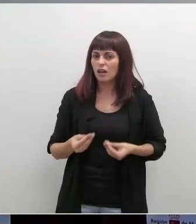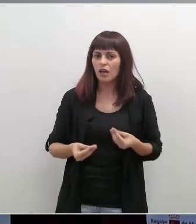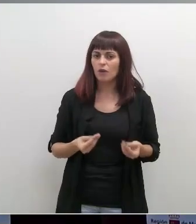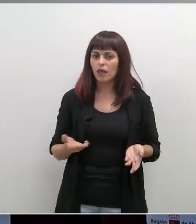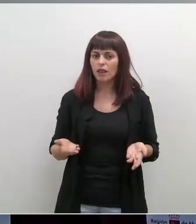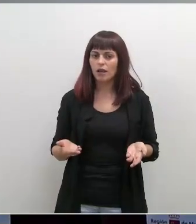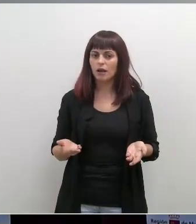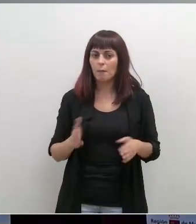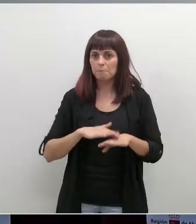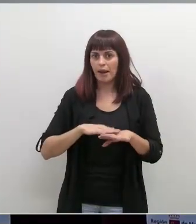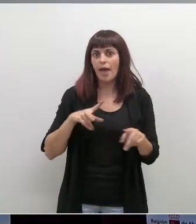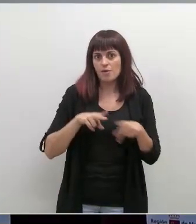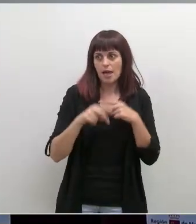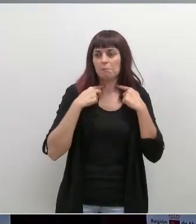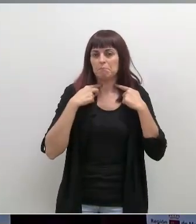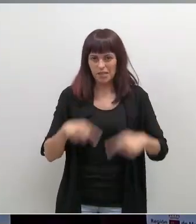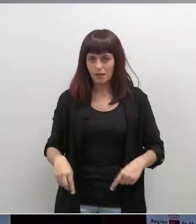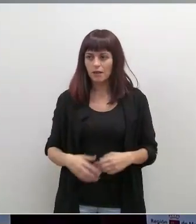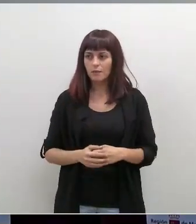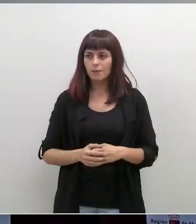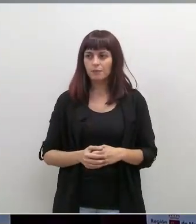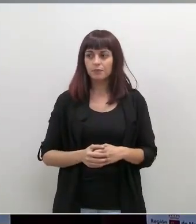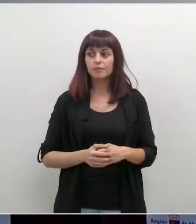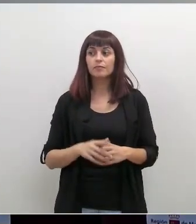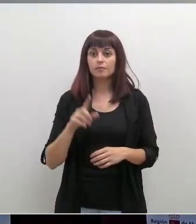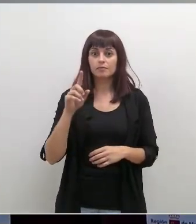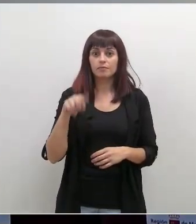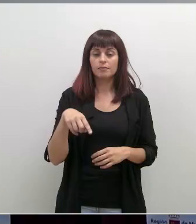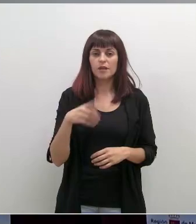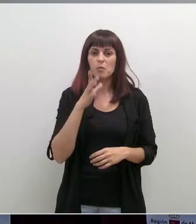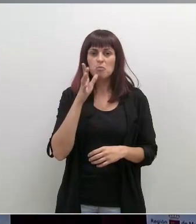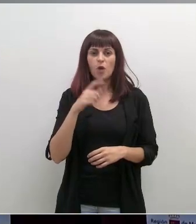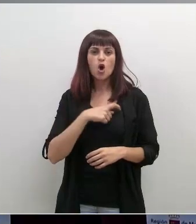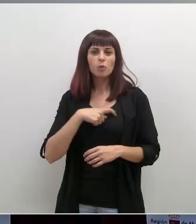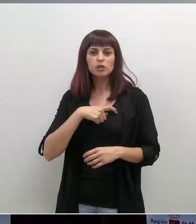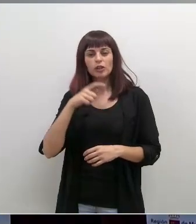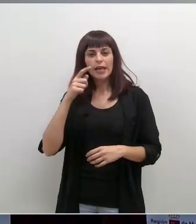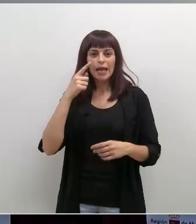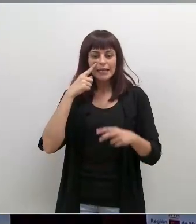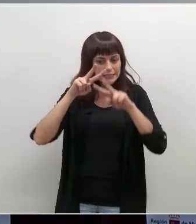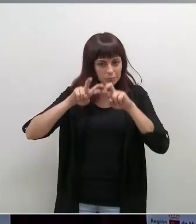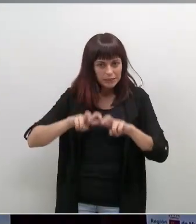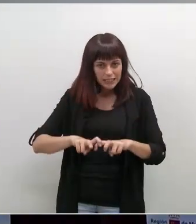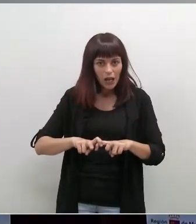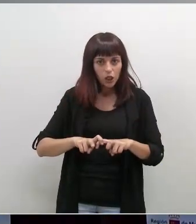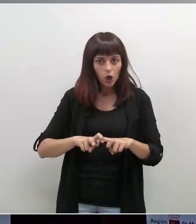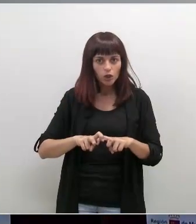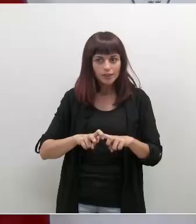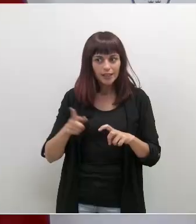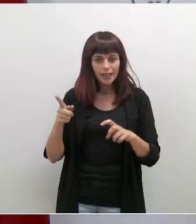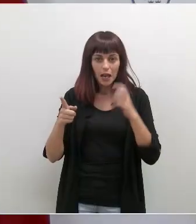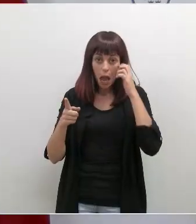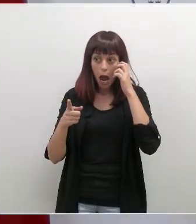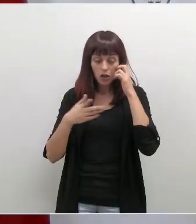para evitar su pérdida. Sí. Y la negativa a crear una comisión de investigación sobre la gestión en residencias. Sí, respecto a